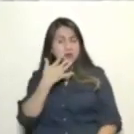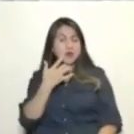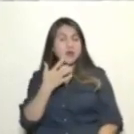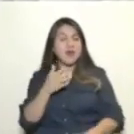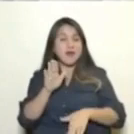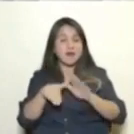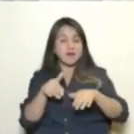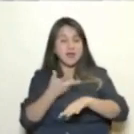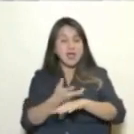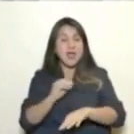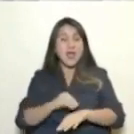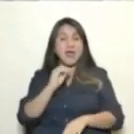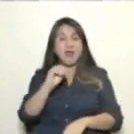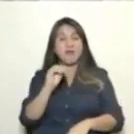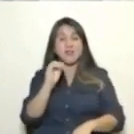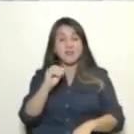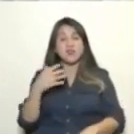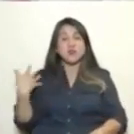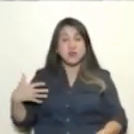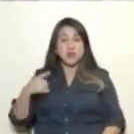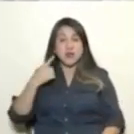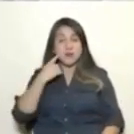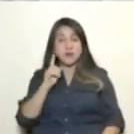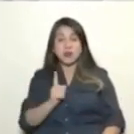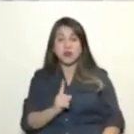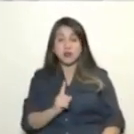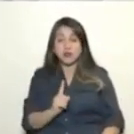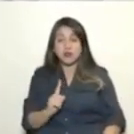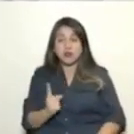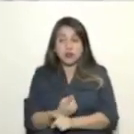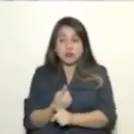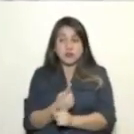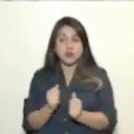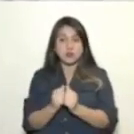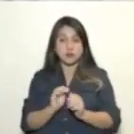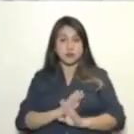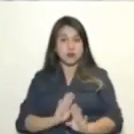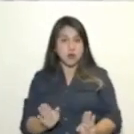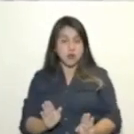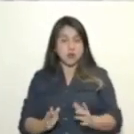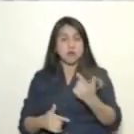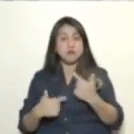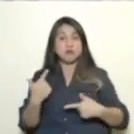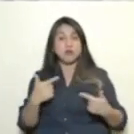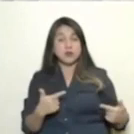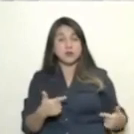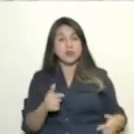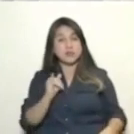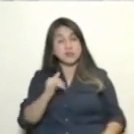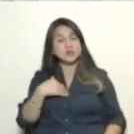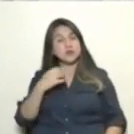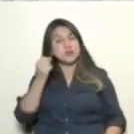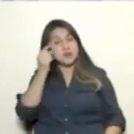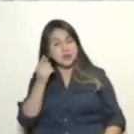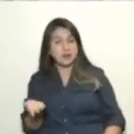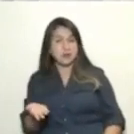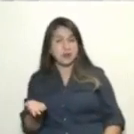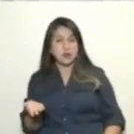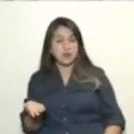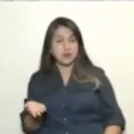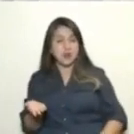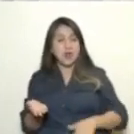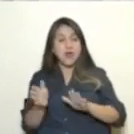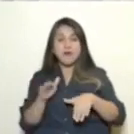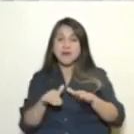ratos hay anuncios importantes pero que no los ha consensuado con nadie. La política, sí, yo entiendo que